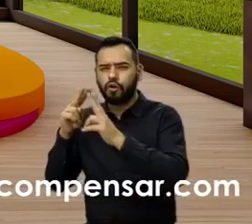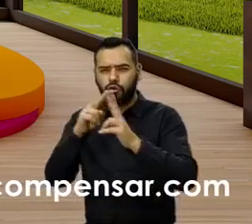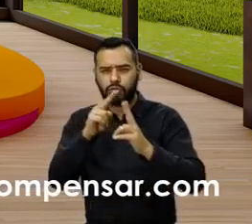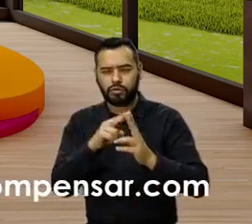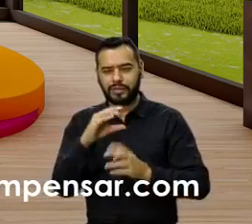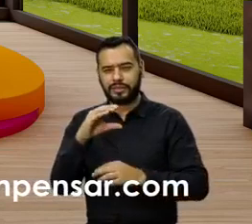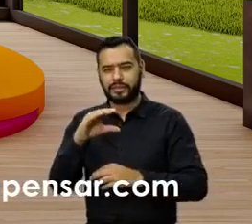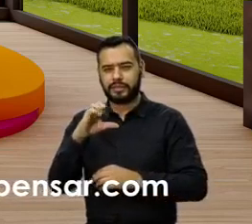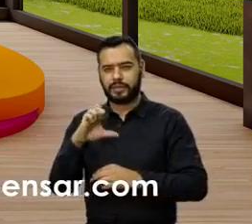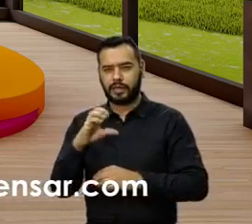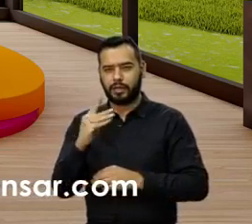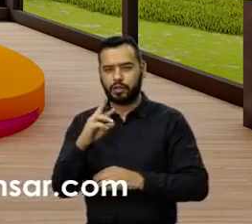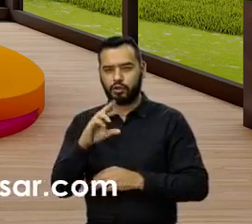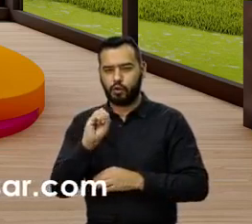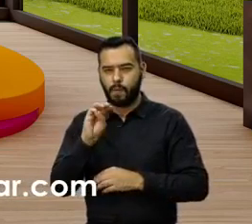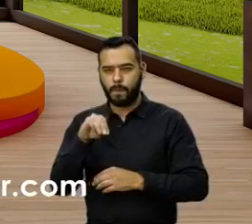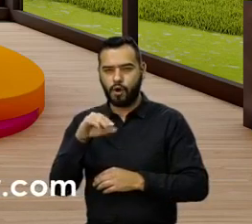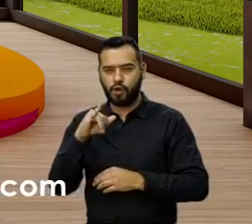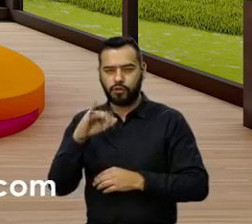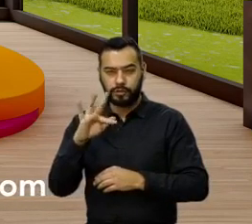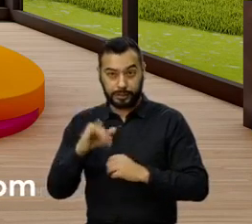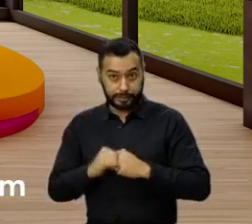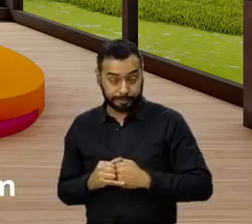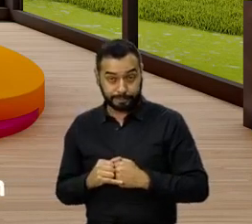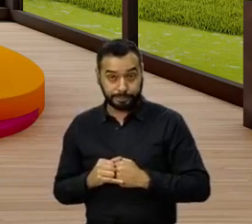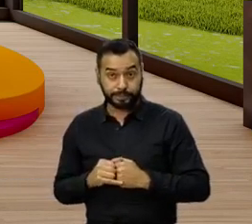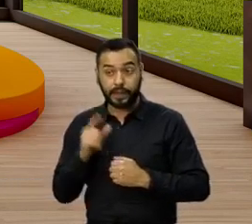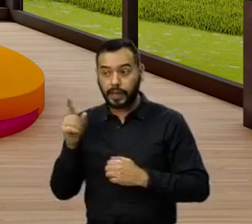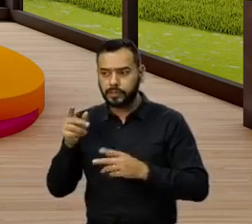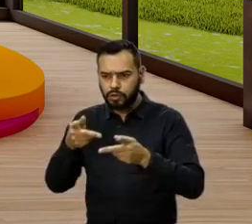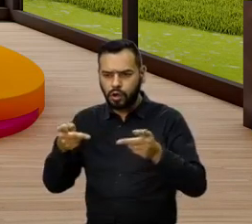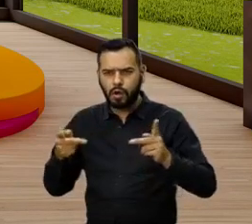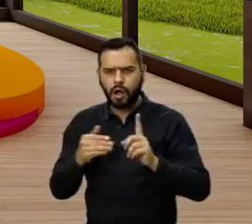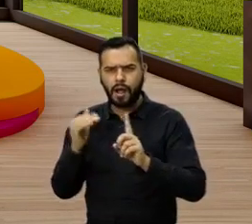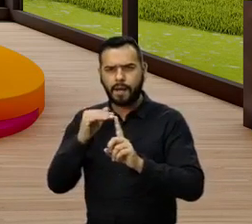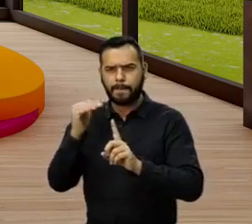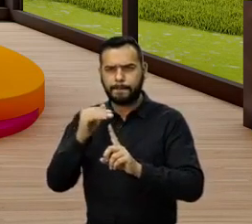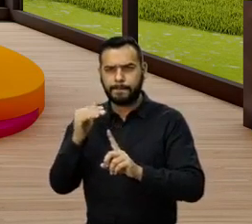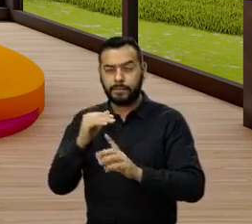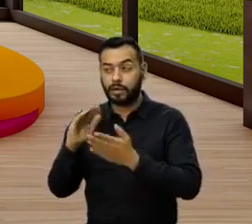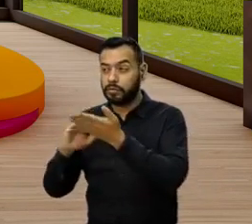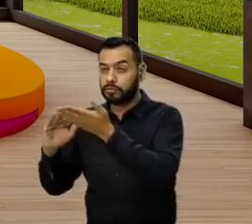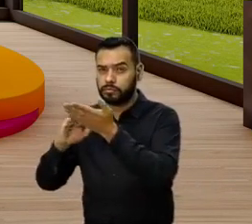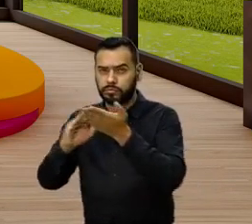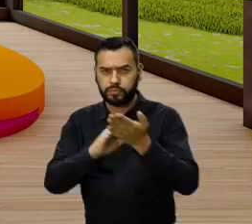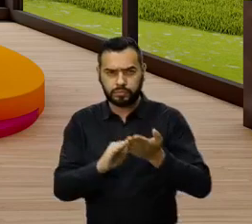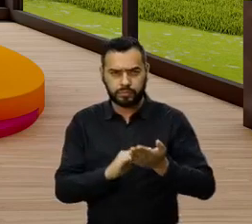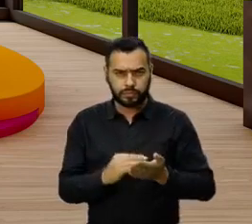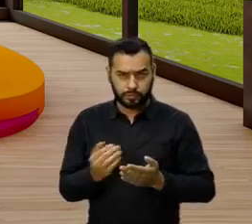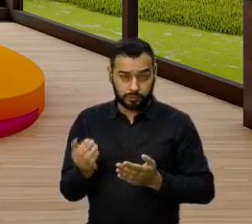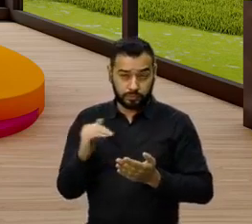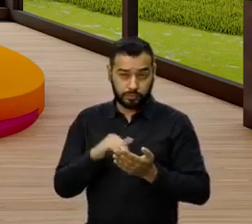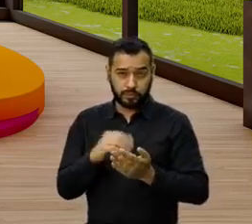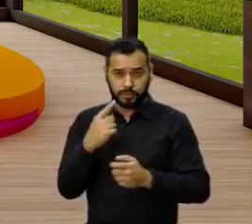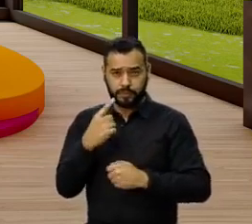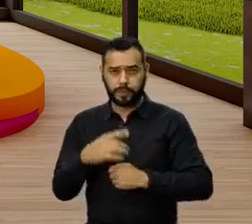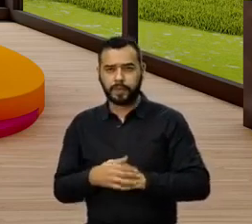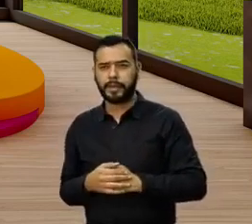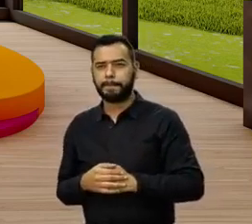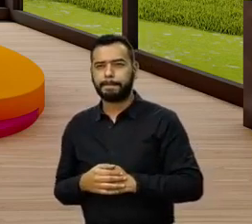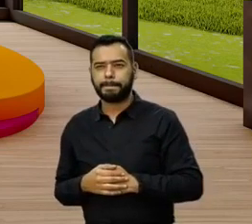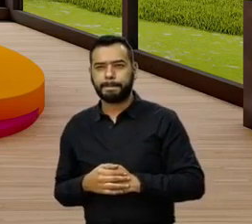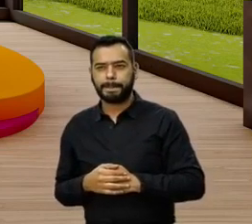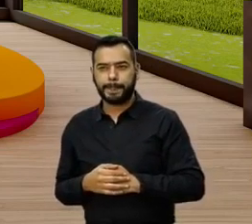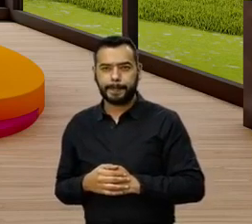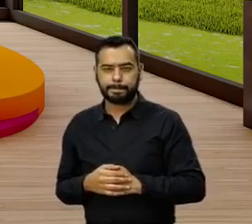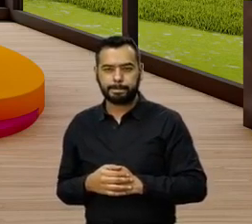pedro montt y andrés pérez nos pregunta estos apartamentos los entregan con acabados ya elegimos pero vamos a cambiar